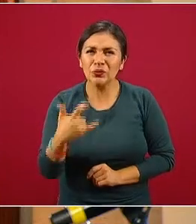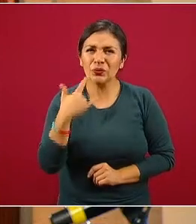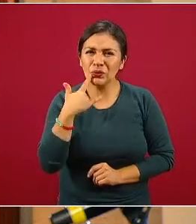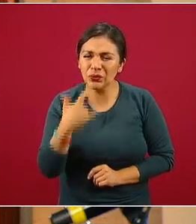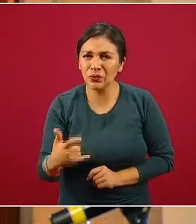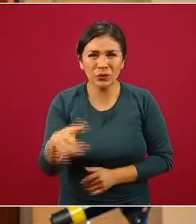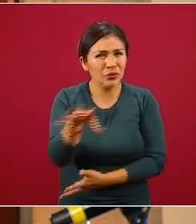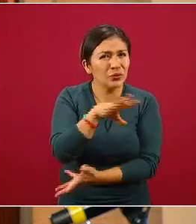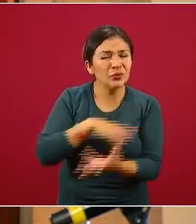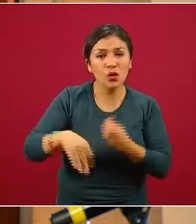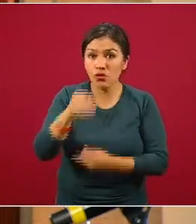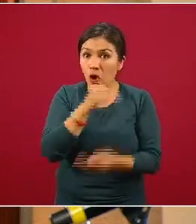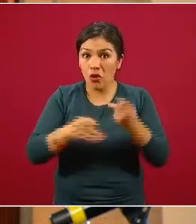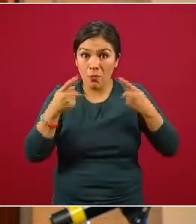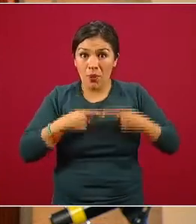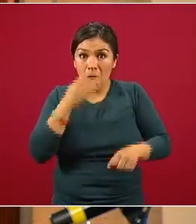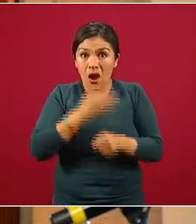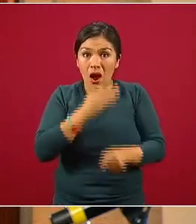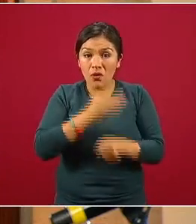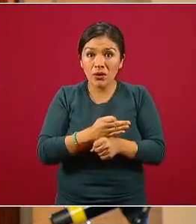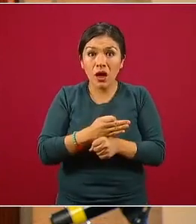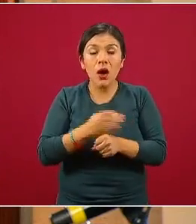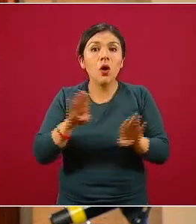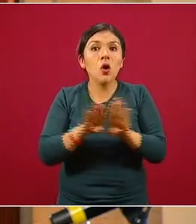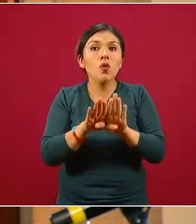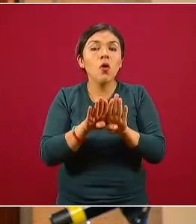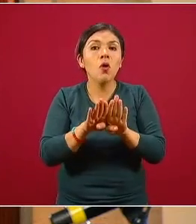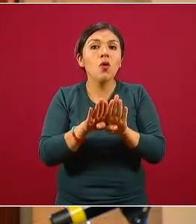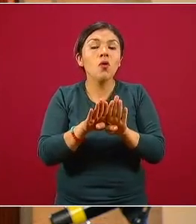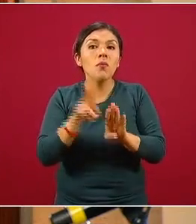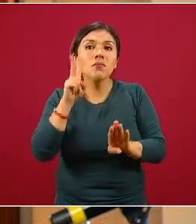requiere de todos nosotros ajustarnos a una